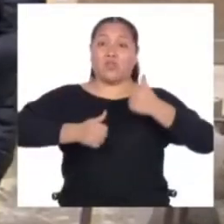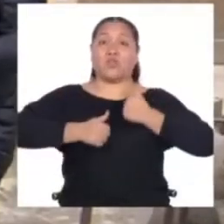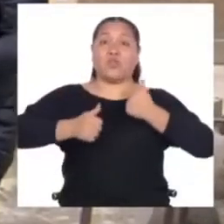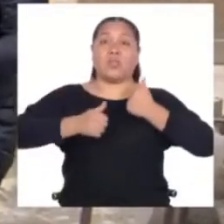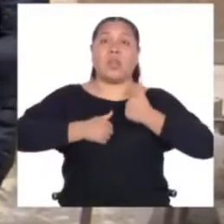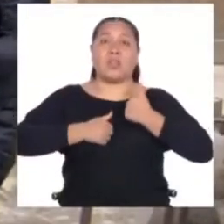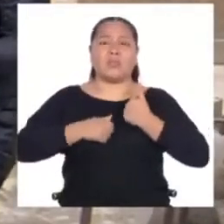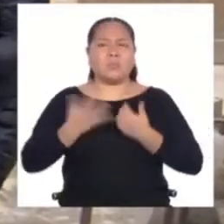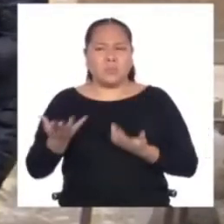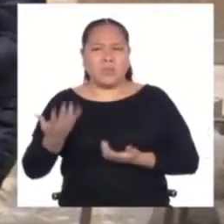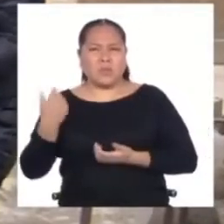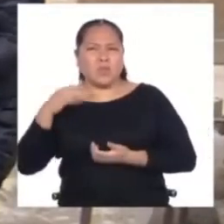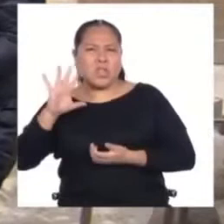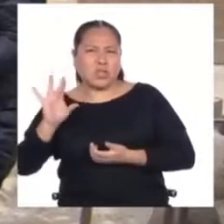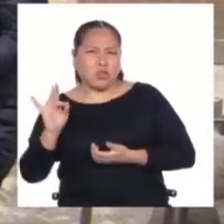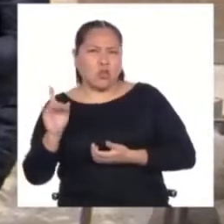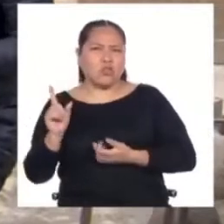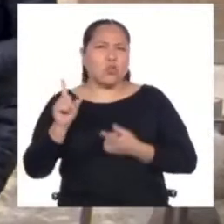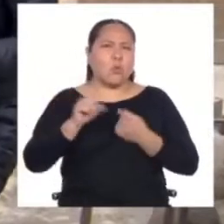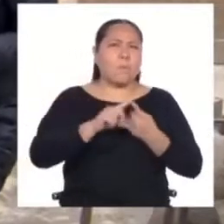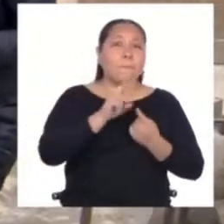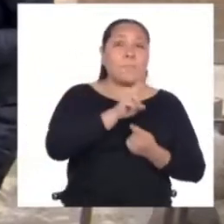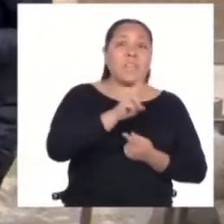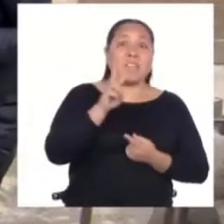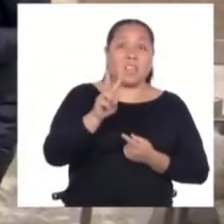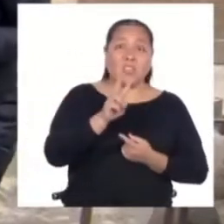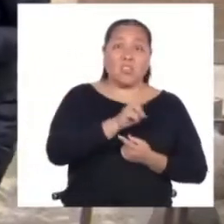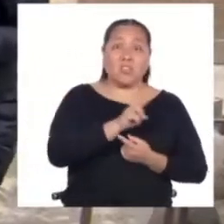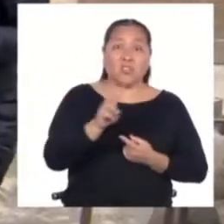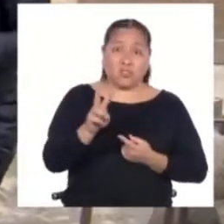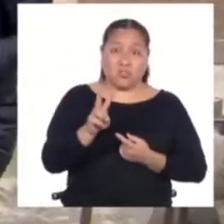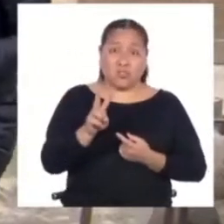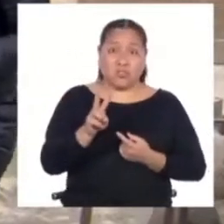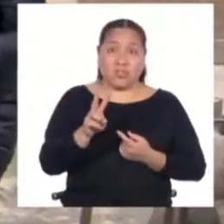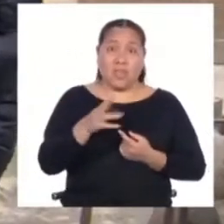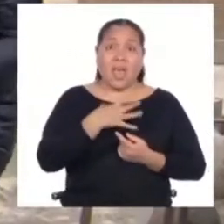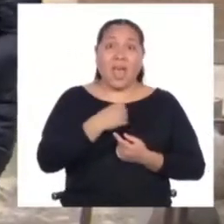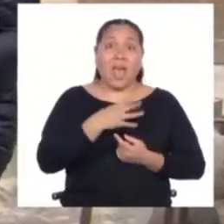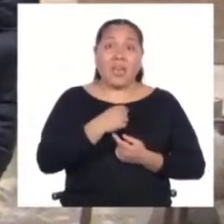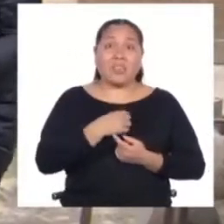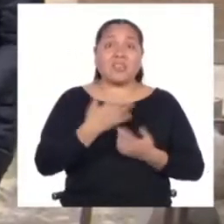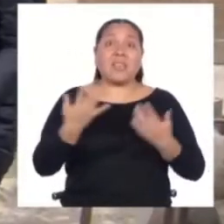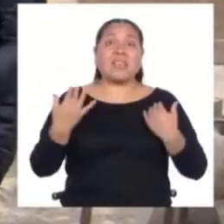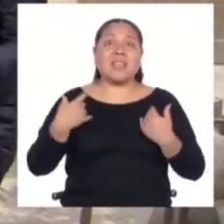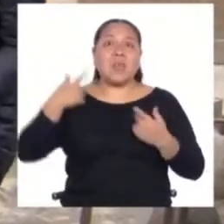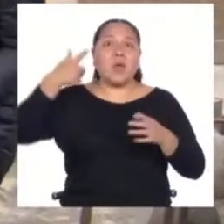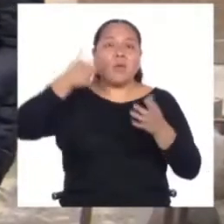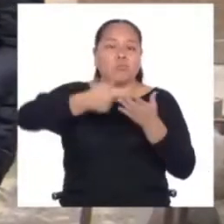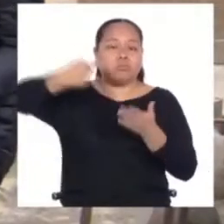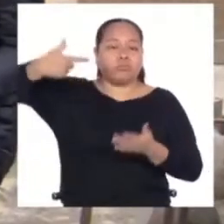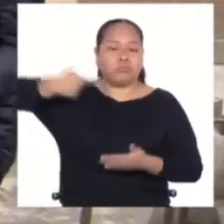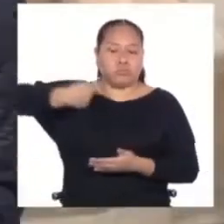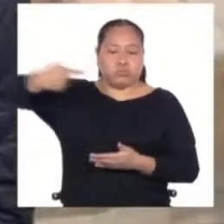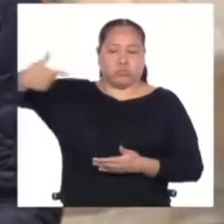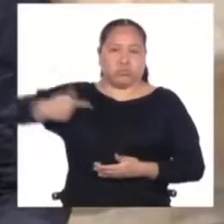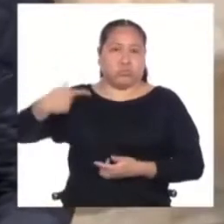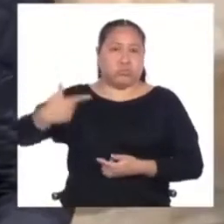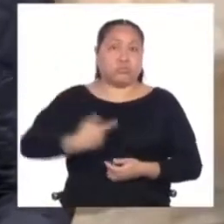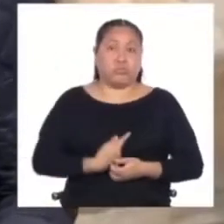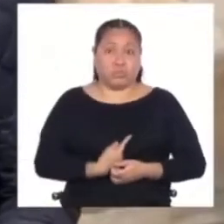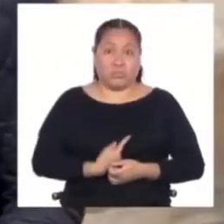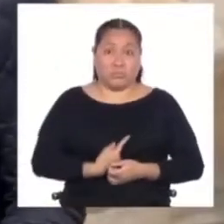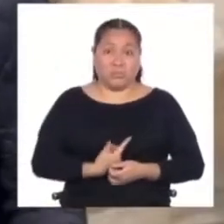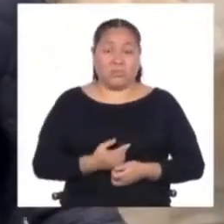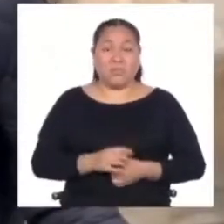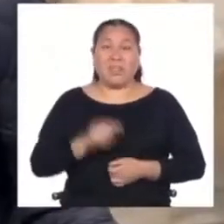muchachitos entre 18 y 22 años que tienen perforaciones de proyectiles de armas de fuego españolas.